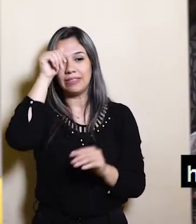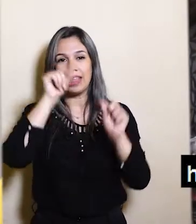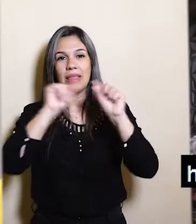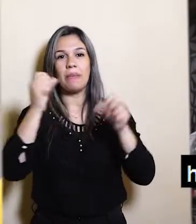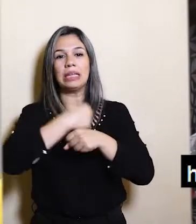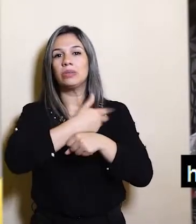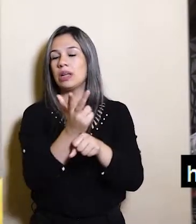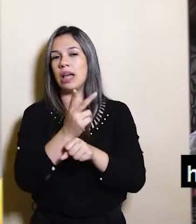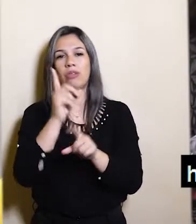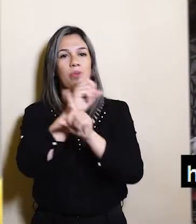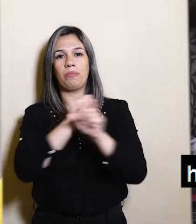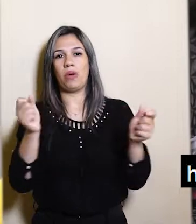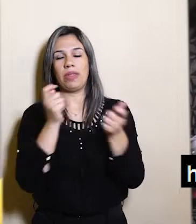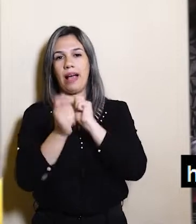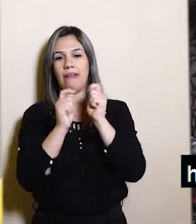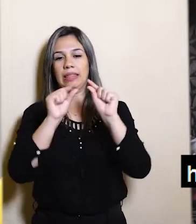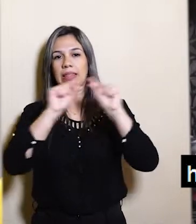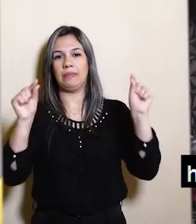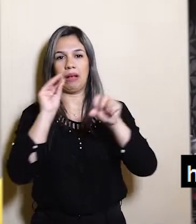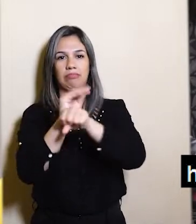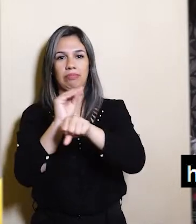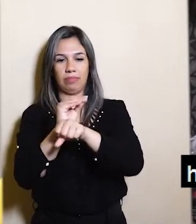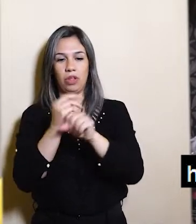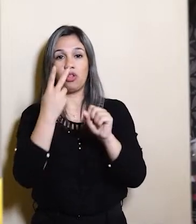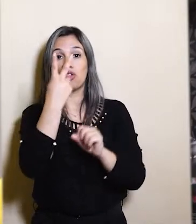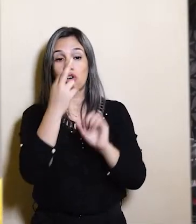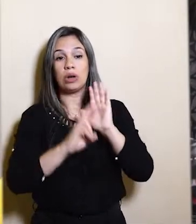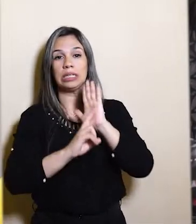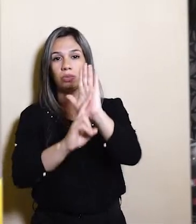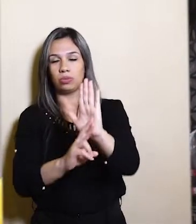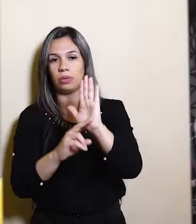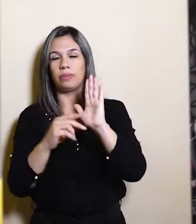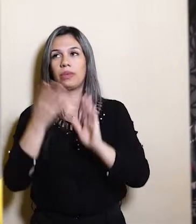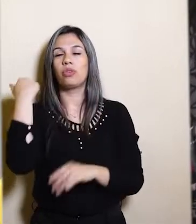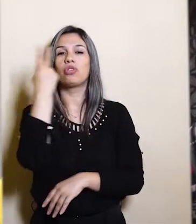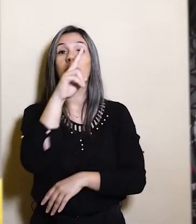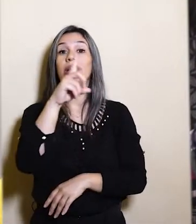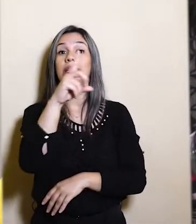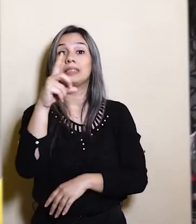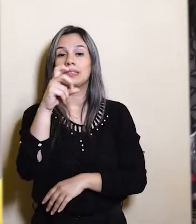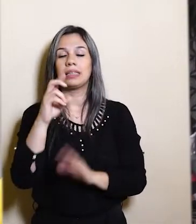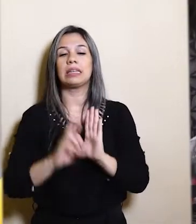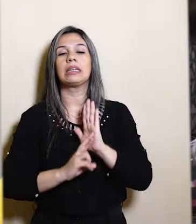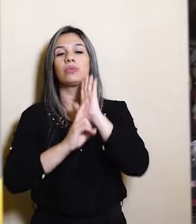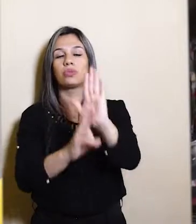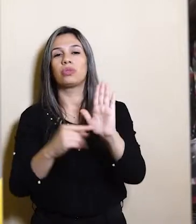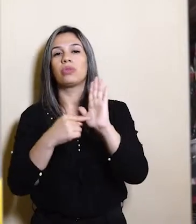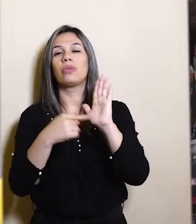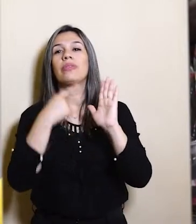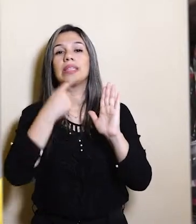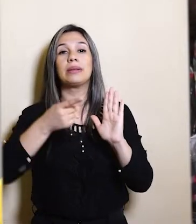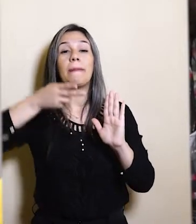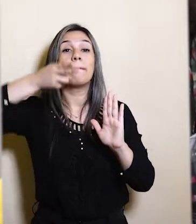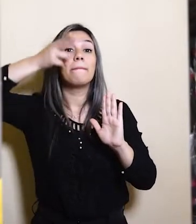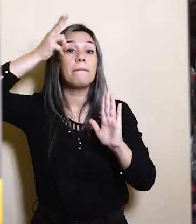sexualidad. Ha emitido, por ejemplo, en los últimos años dos resoluciones en particular. En el 2017 emite una resolución en donde